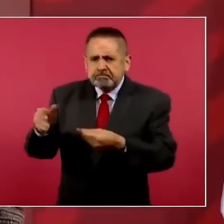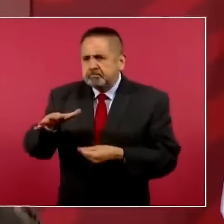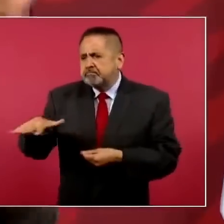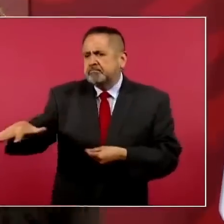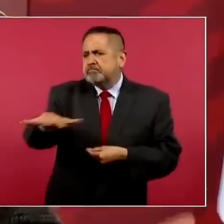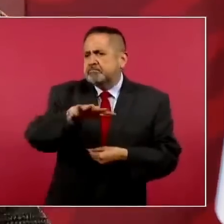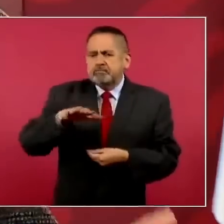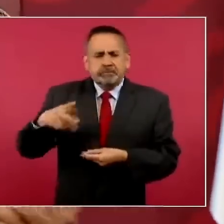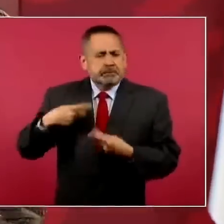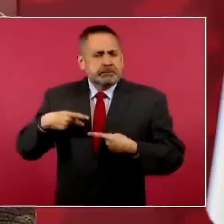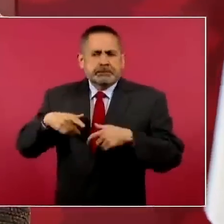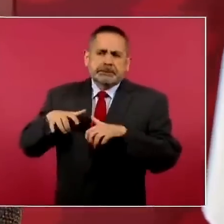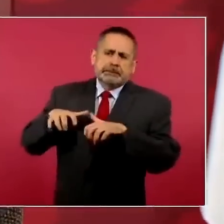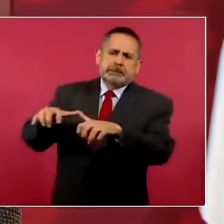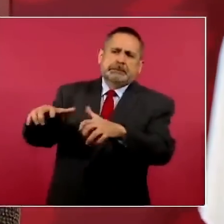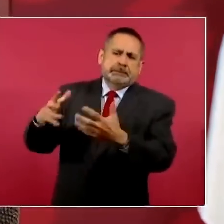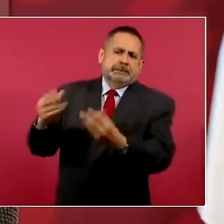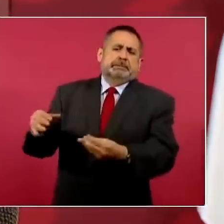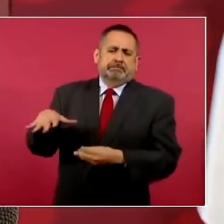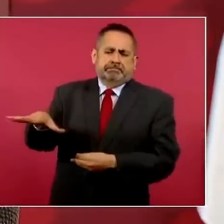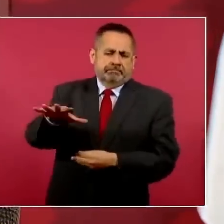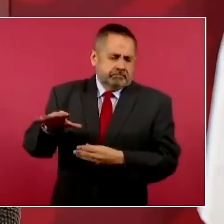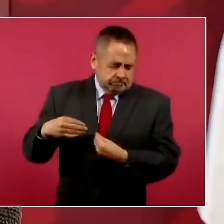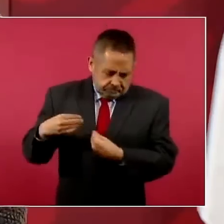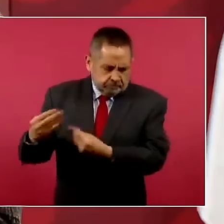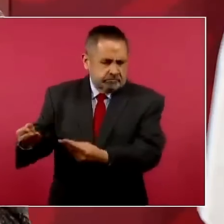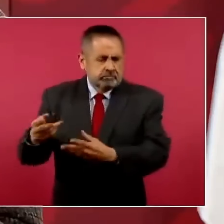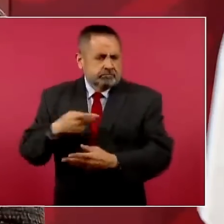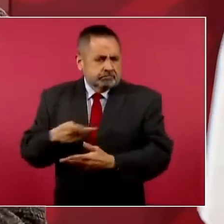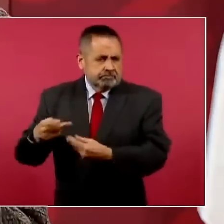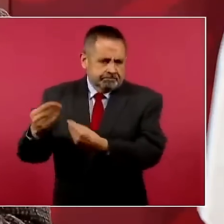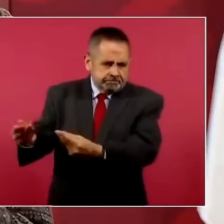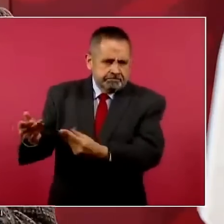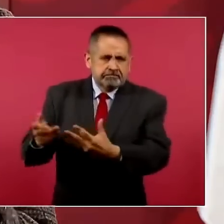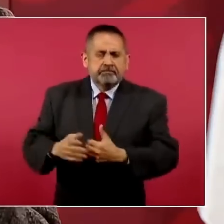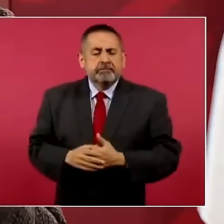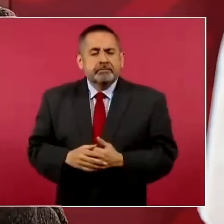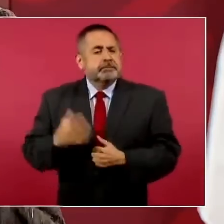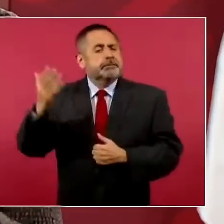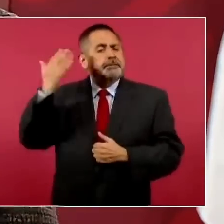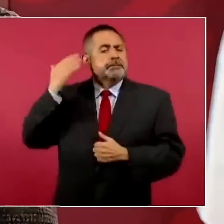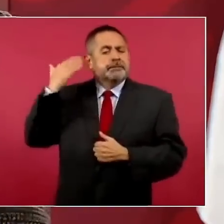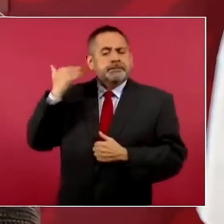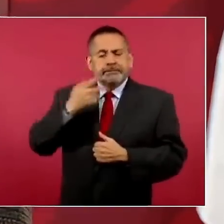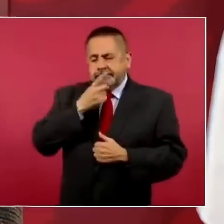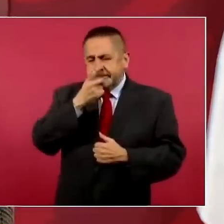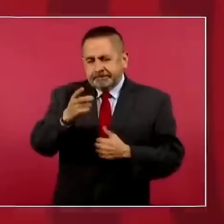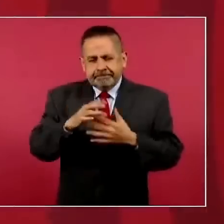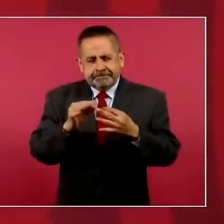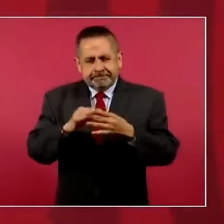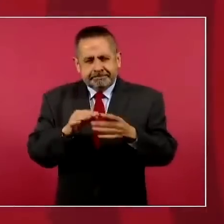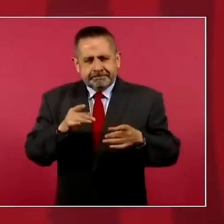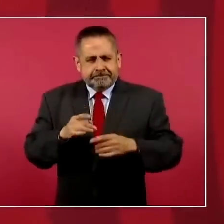Porque lo he dicho en otras ocasiones, no se conformaban